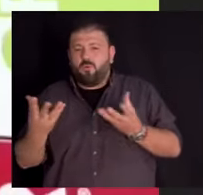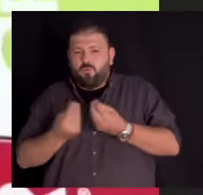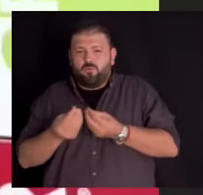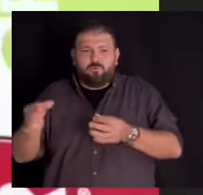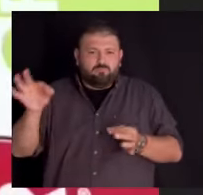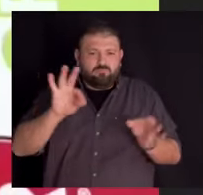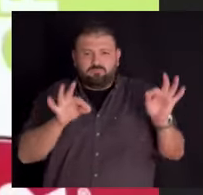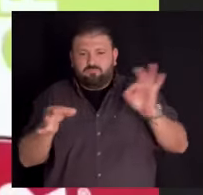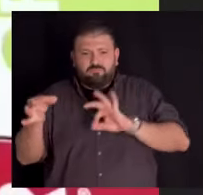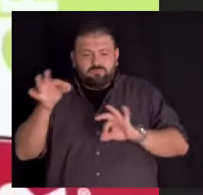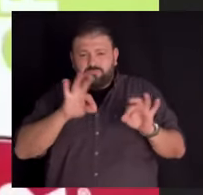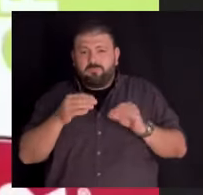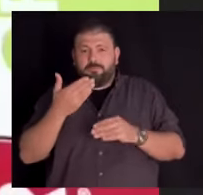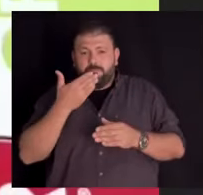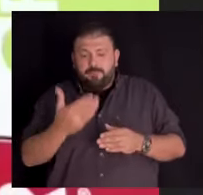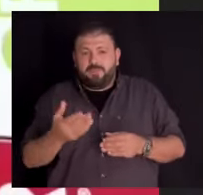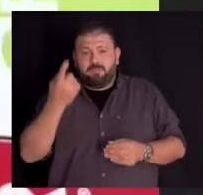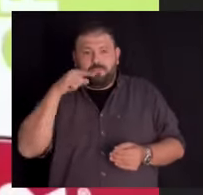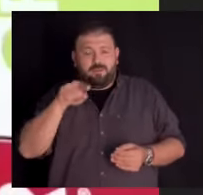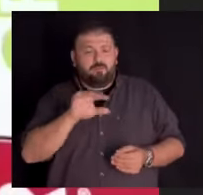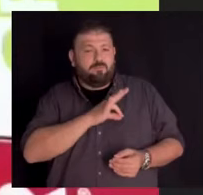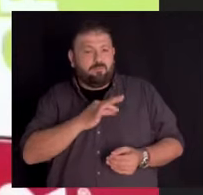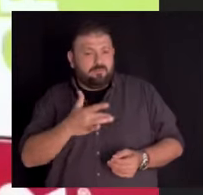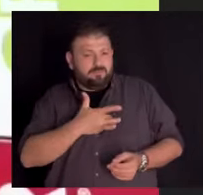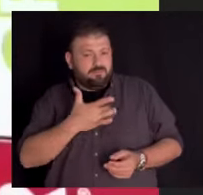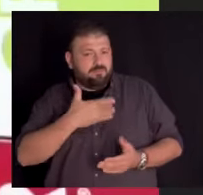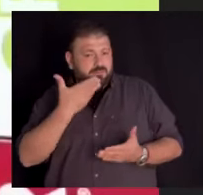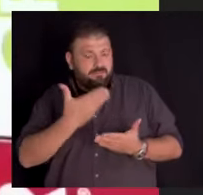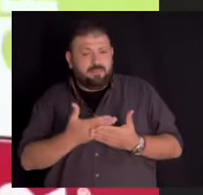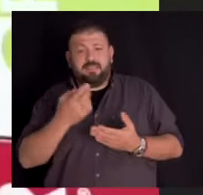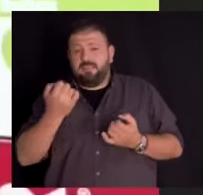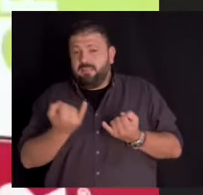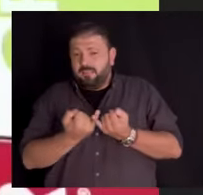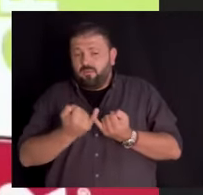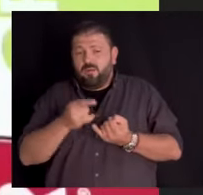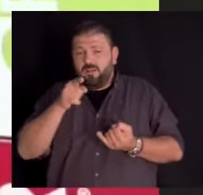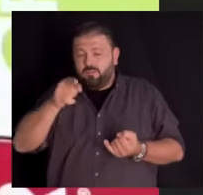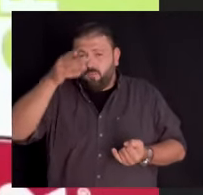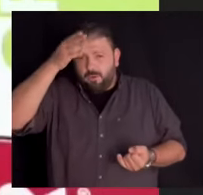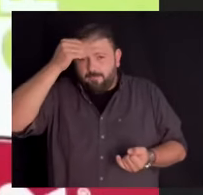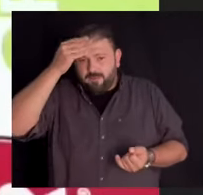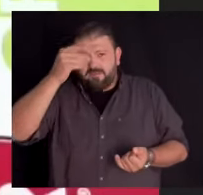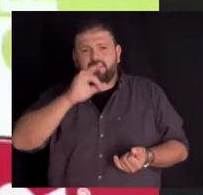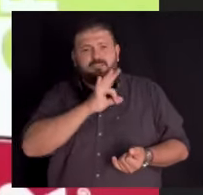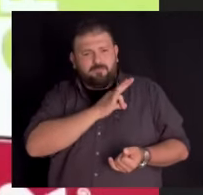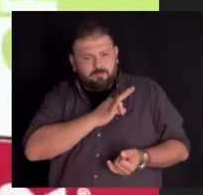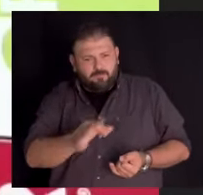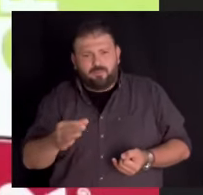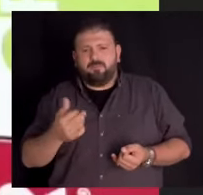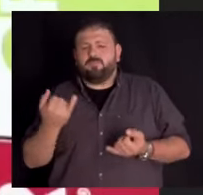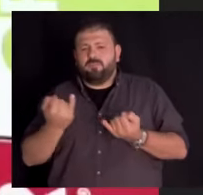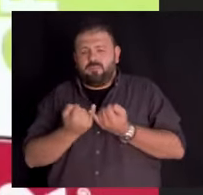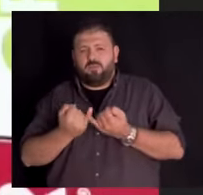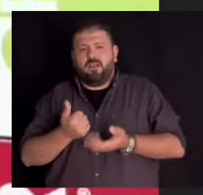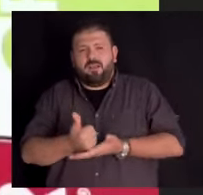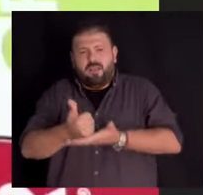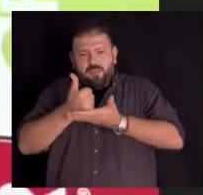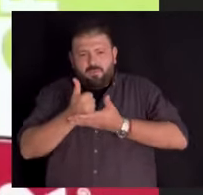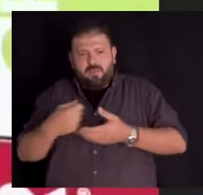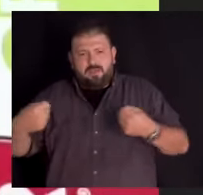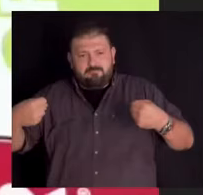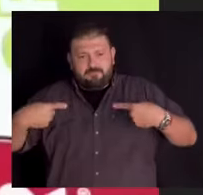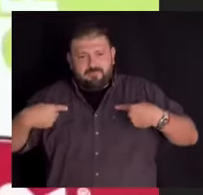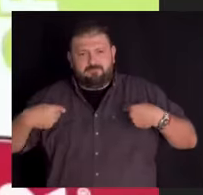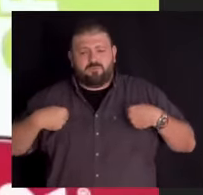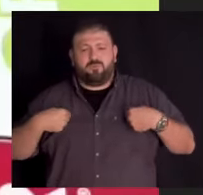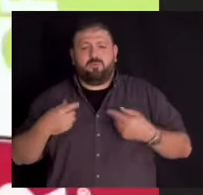con nutrición y realmente aprender que sí podemos nosotros ayudar al cuerpo y ayudarlo a que tenga